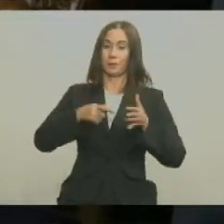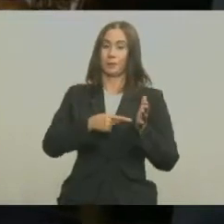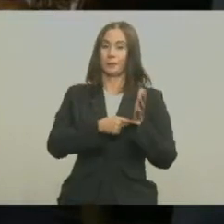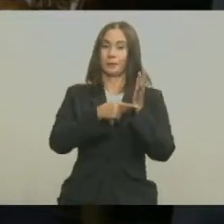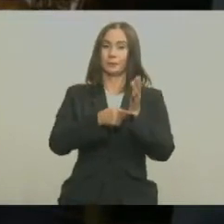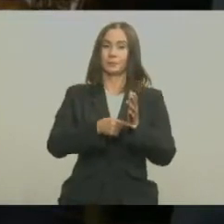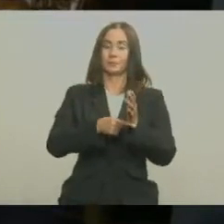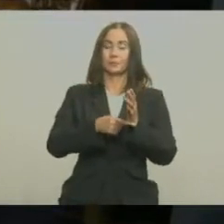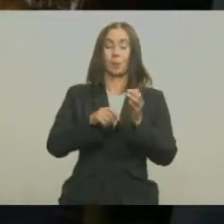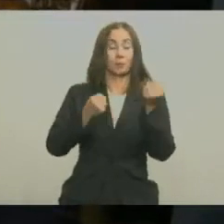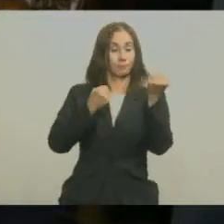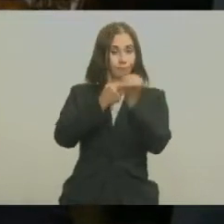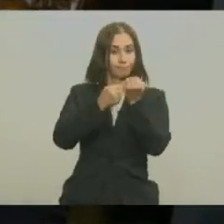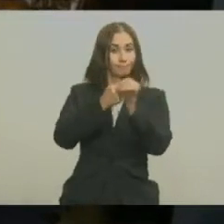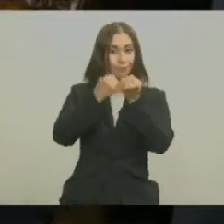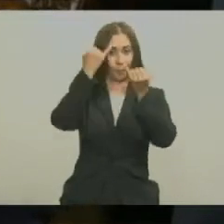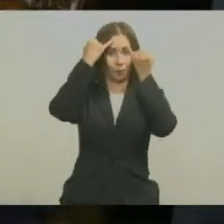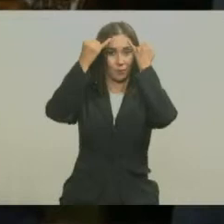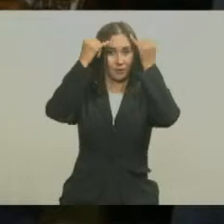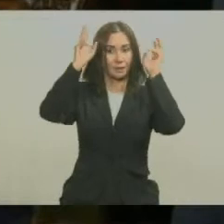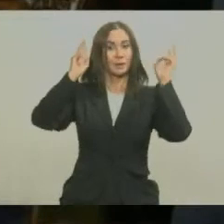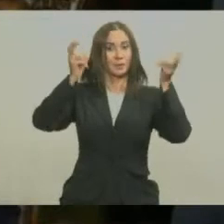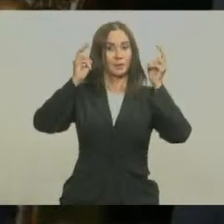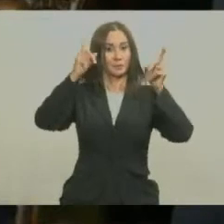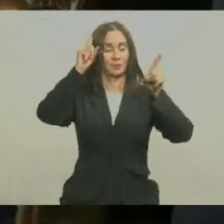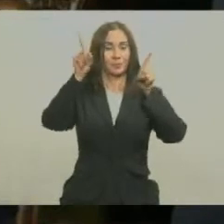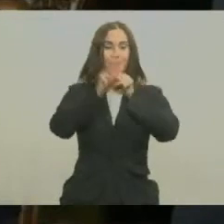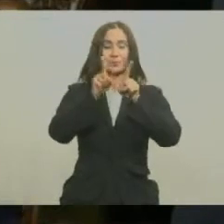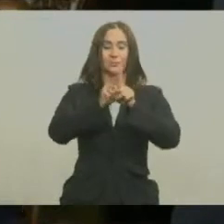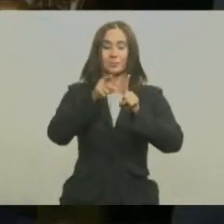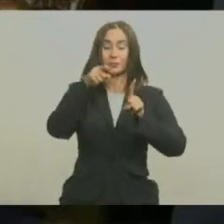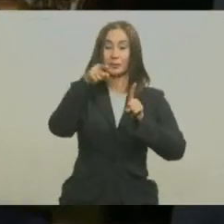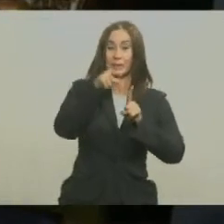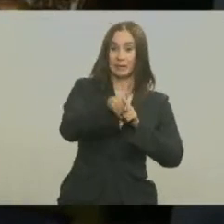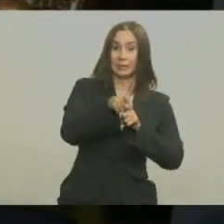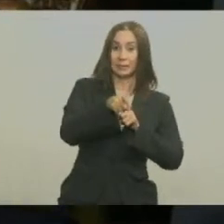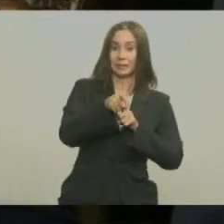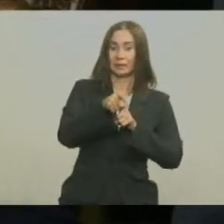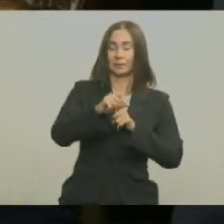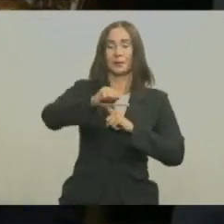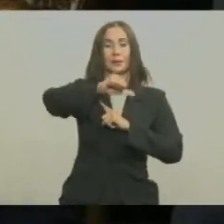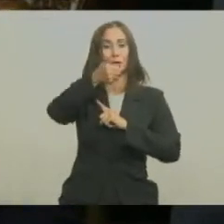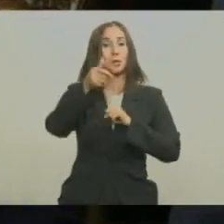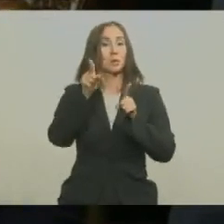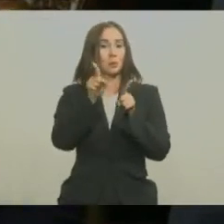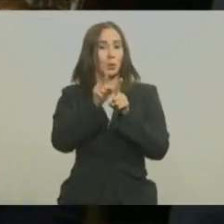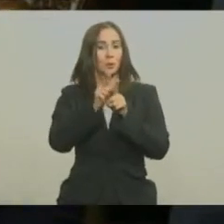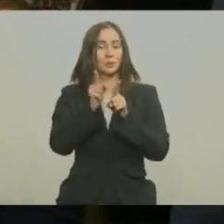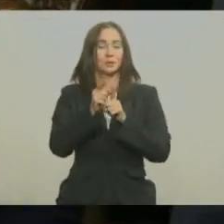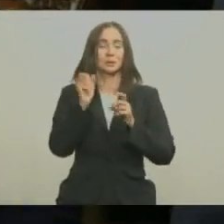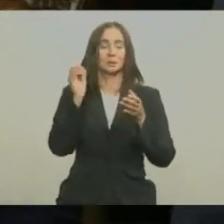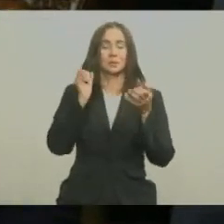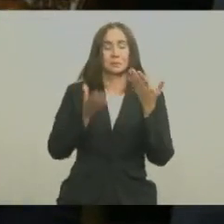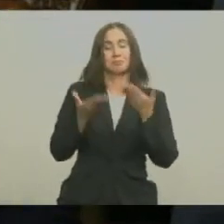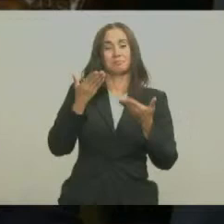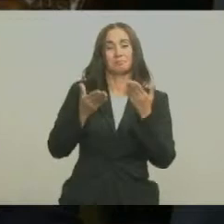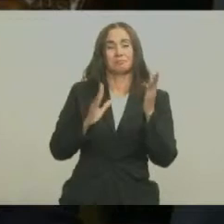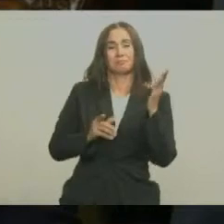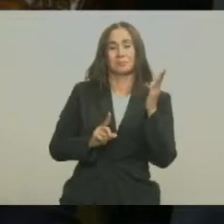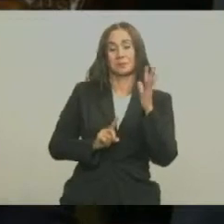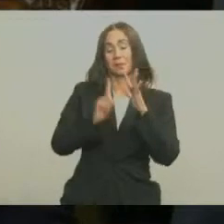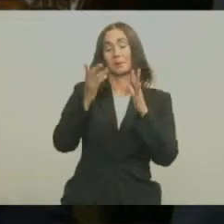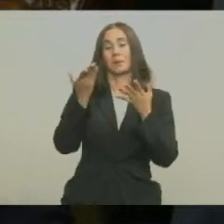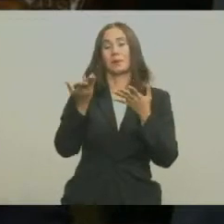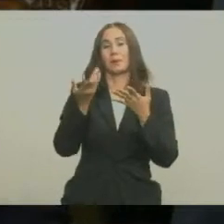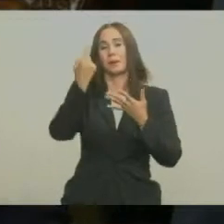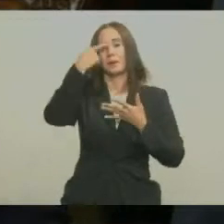solamente saludo esta iniciativa de ponernos de acuerdo en este tema y en otros que tendrán que surgir a los fines